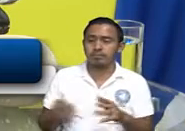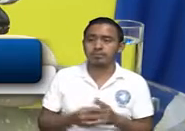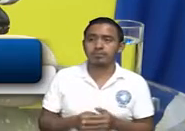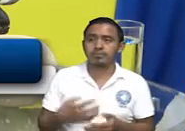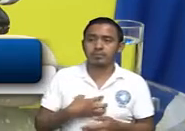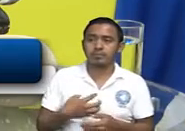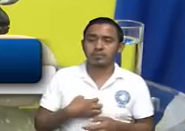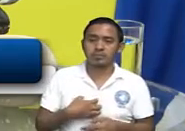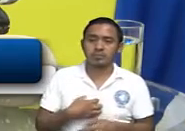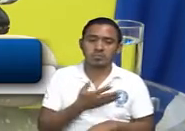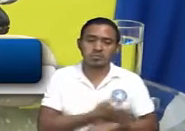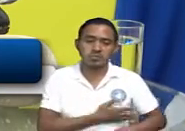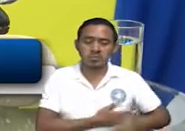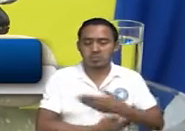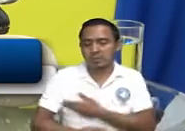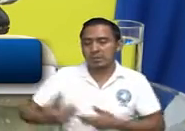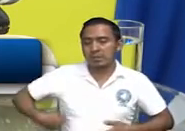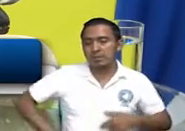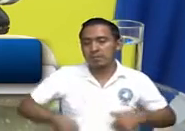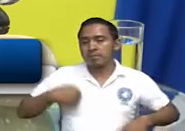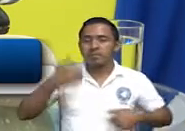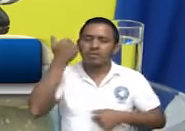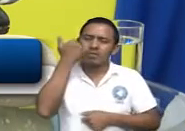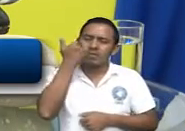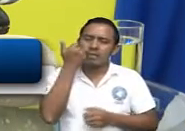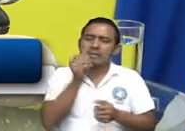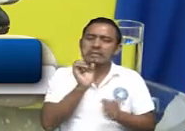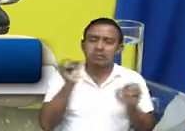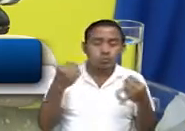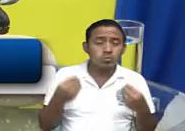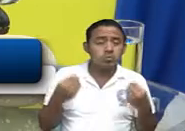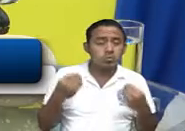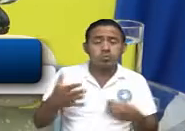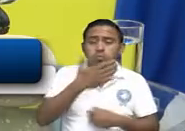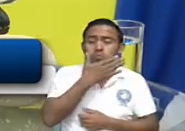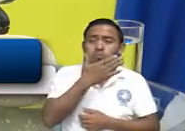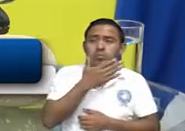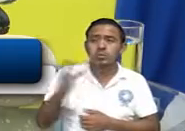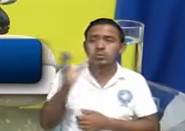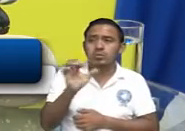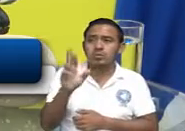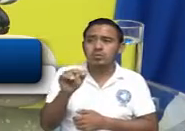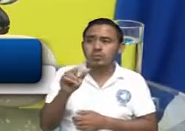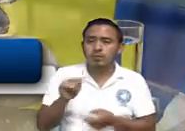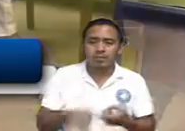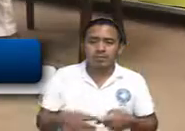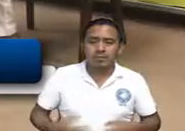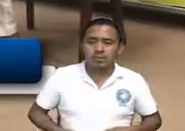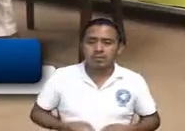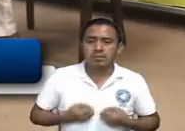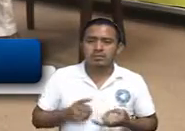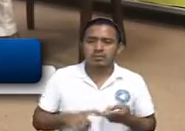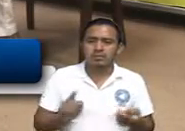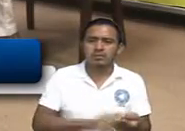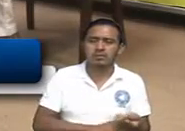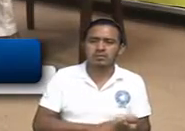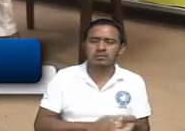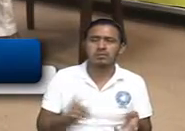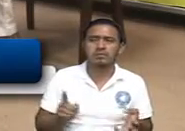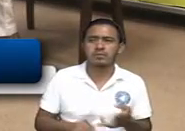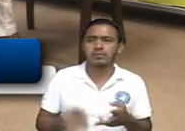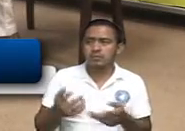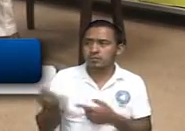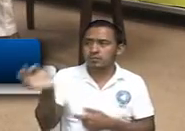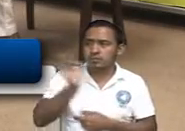cuerpo o se han visto con enfermedades crónicas, como por ejemplo el cáncer, la diabetes, también